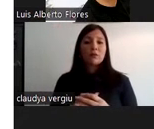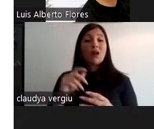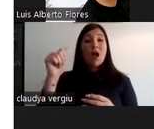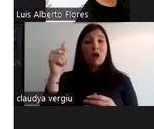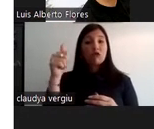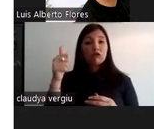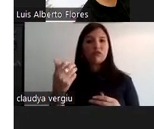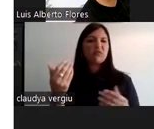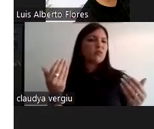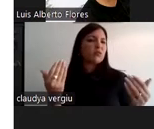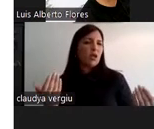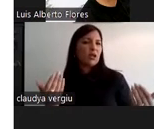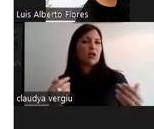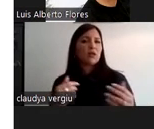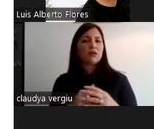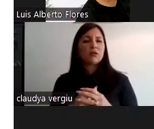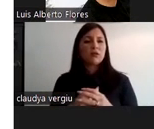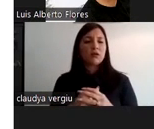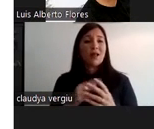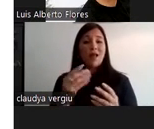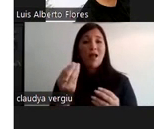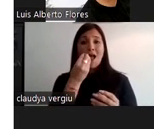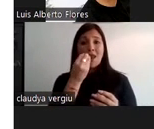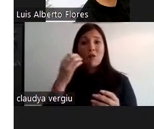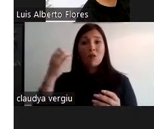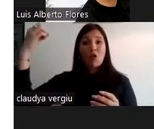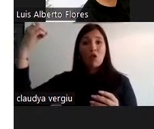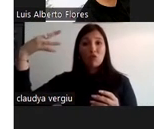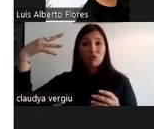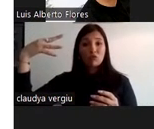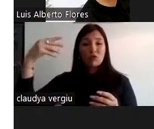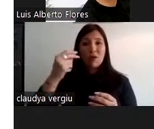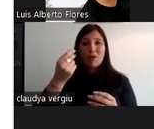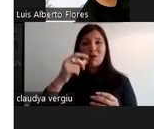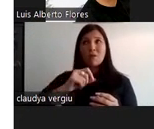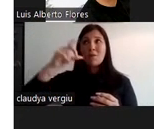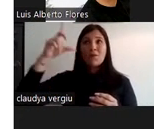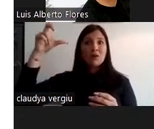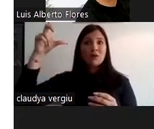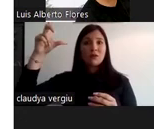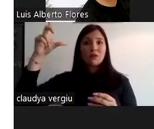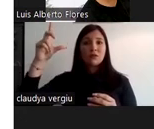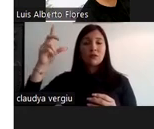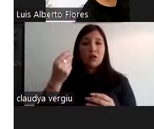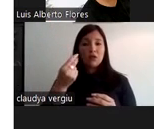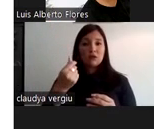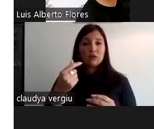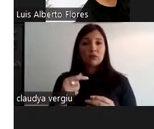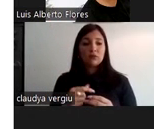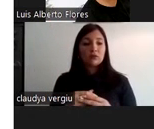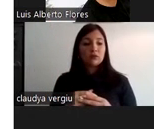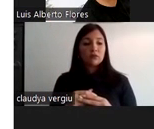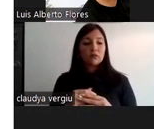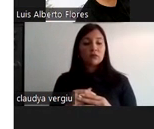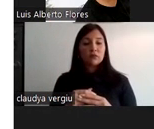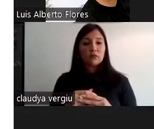quiere decir que a lo que es alimentos y energía tiene un valor mayor a ocho punto cuatro no porque ese es el promedio el ocho